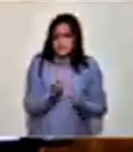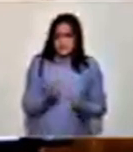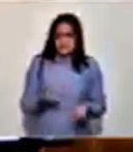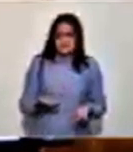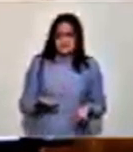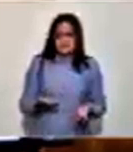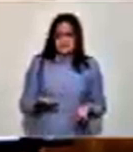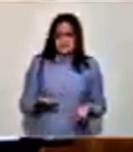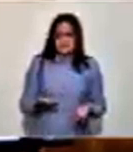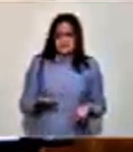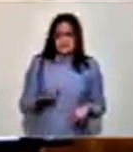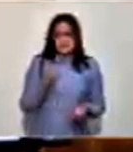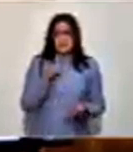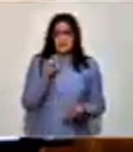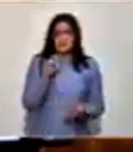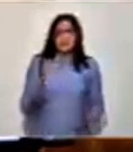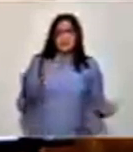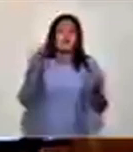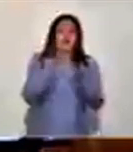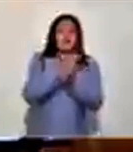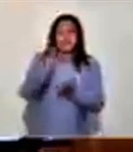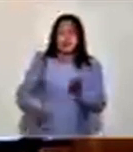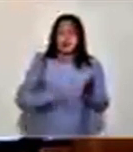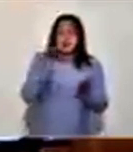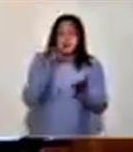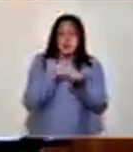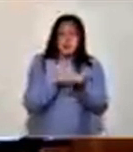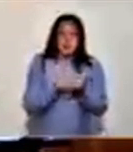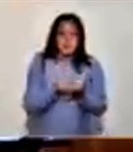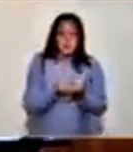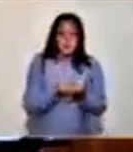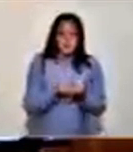Menos acudir a lugares